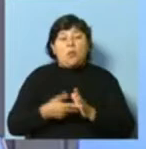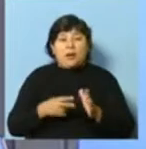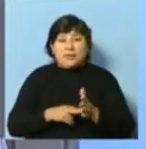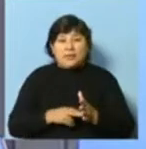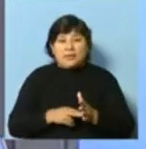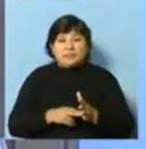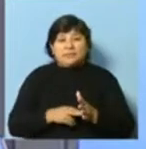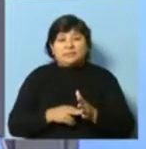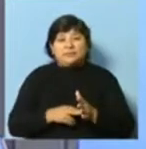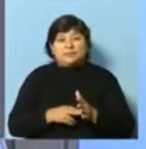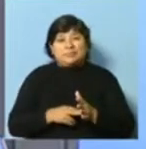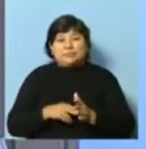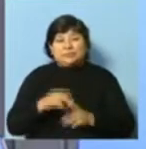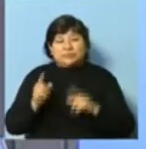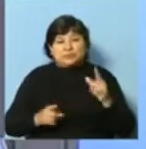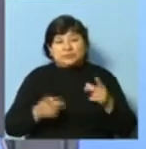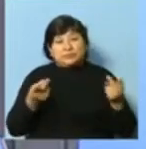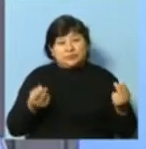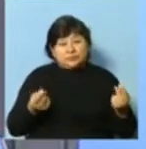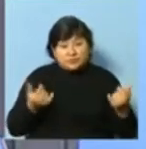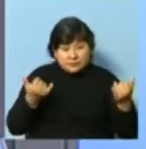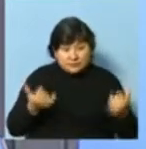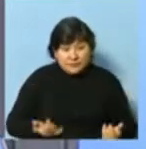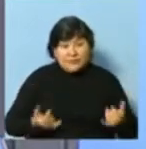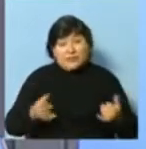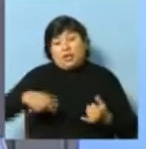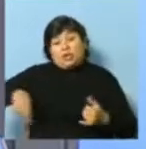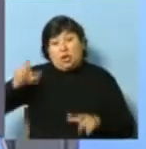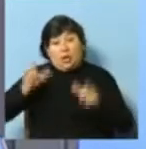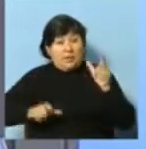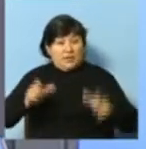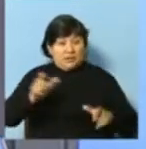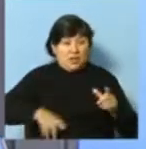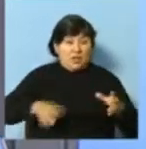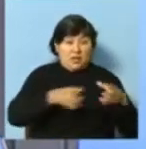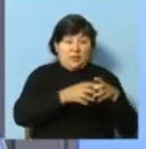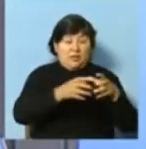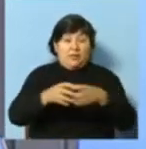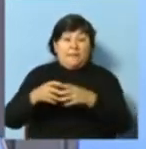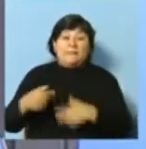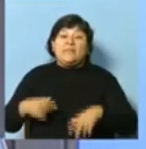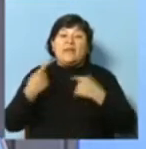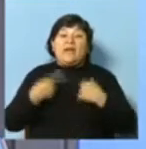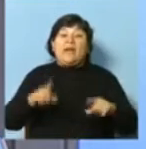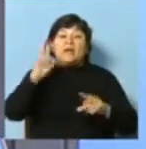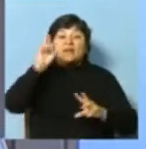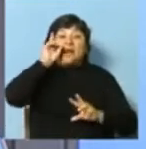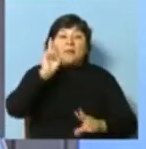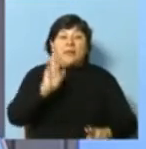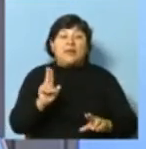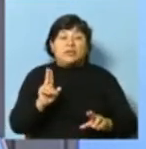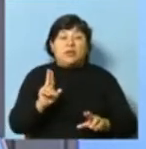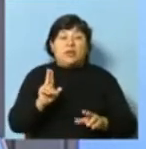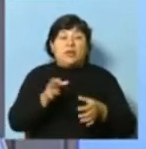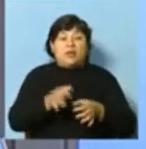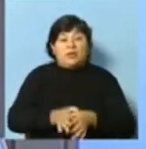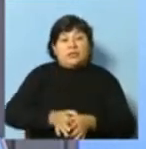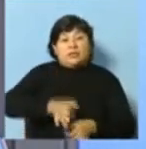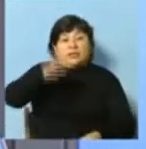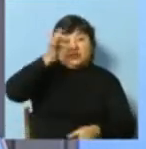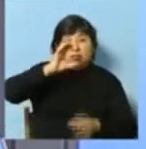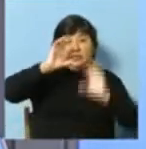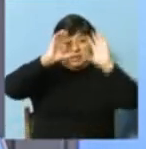de capacidad que tienen todos los partidos que se respetan en un poste si hay tres o cuatro